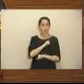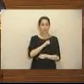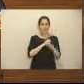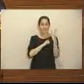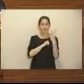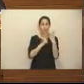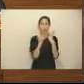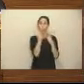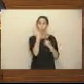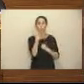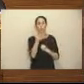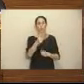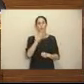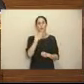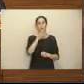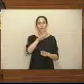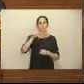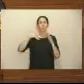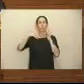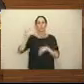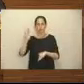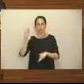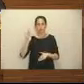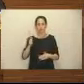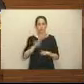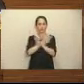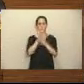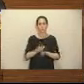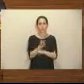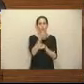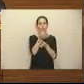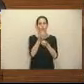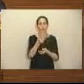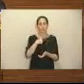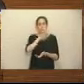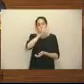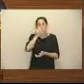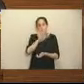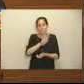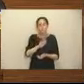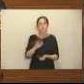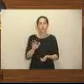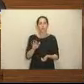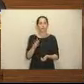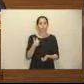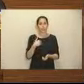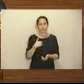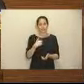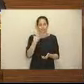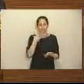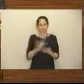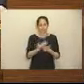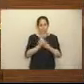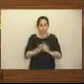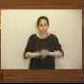más de 45 años. Y, finalmente, un dato que, a mi modo de ver, resulta definitivo, quizá el